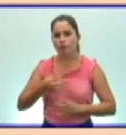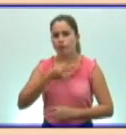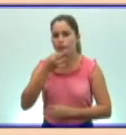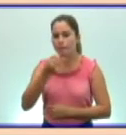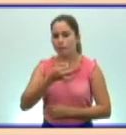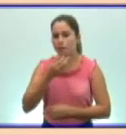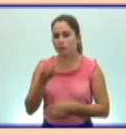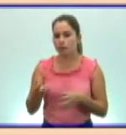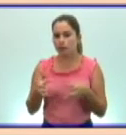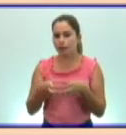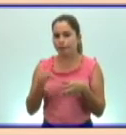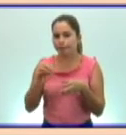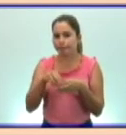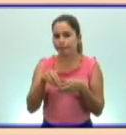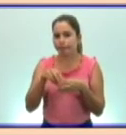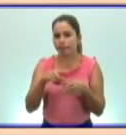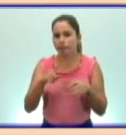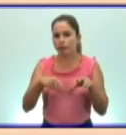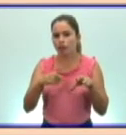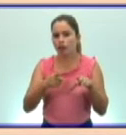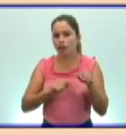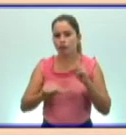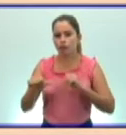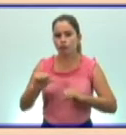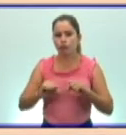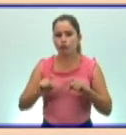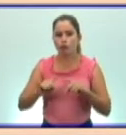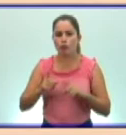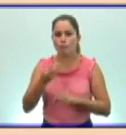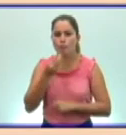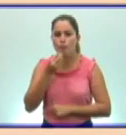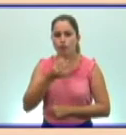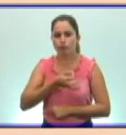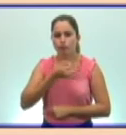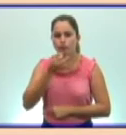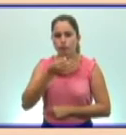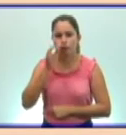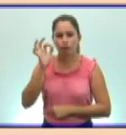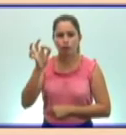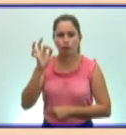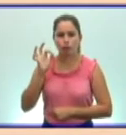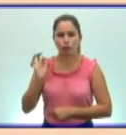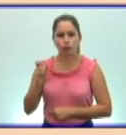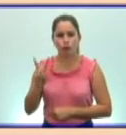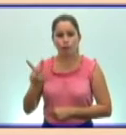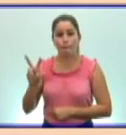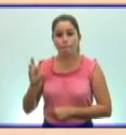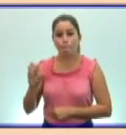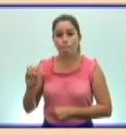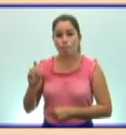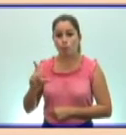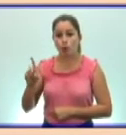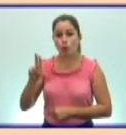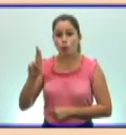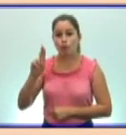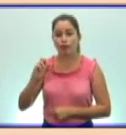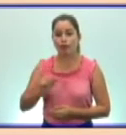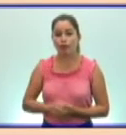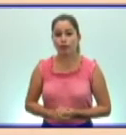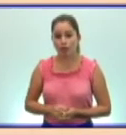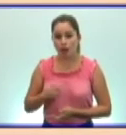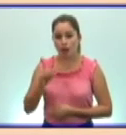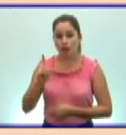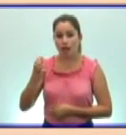composición de las disoluciones. Podríamos referirnos a la composición al tanto por ciento en volumen de soluto, la densidad